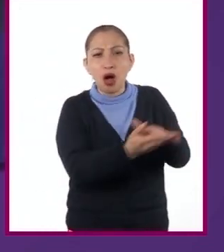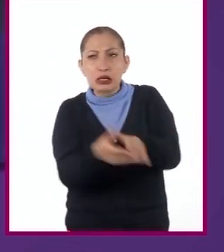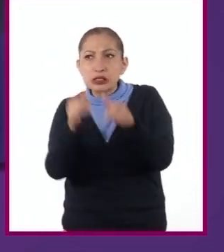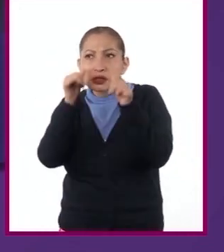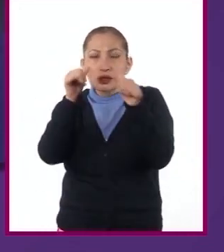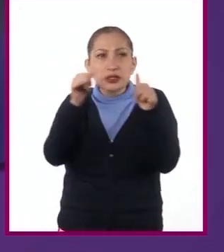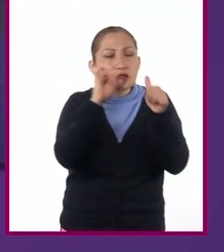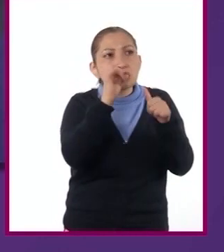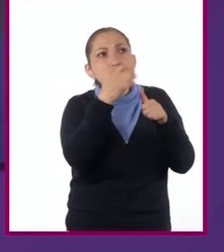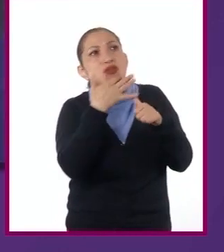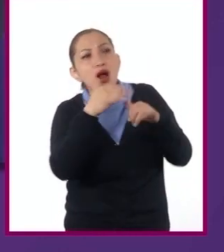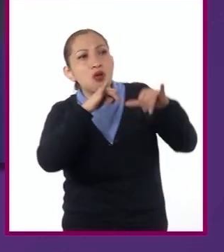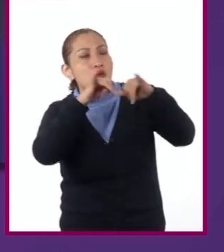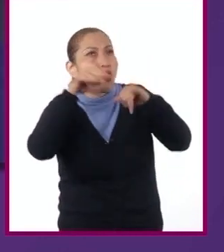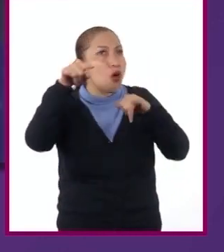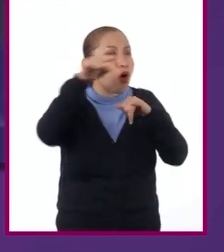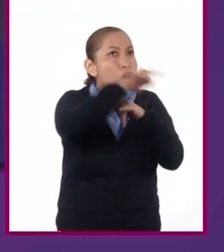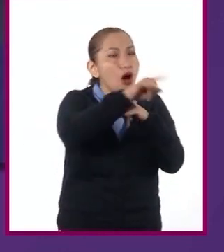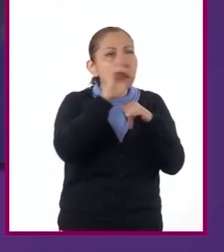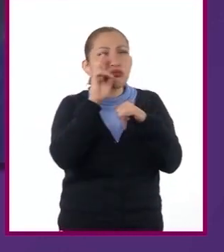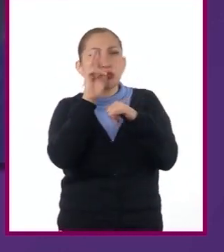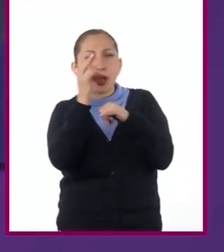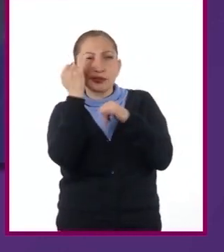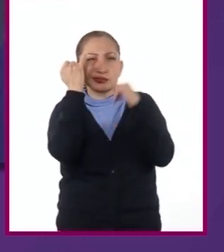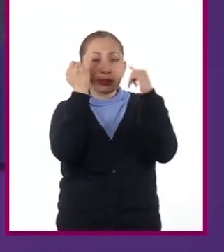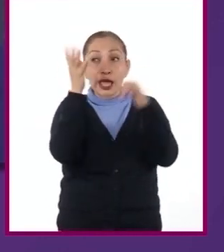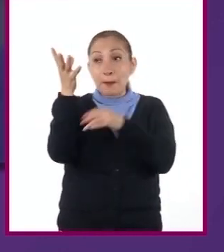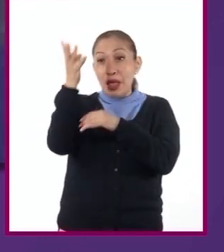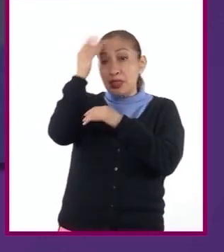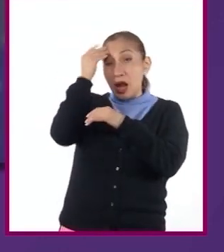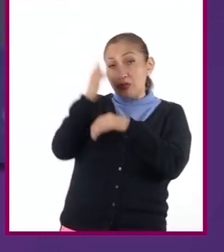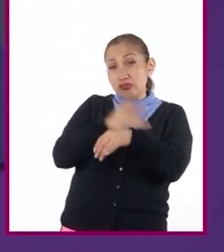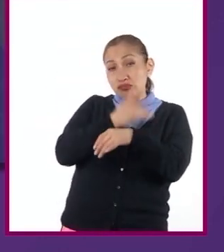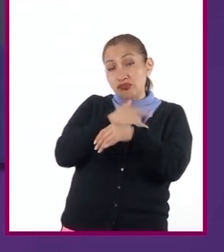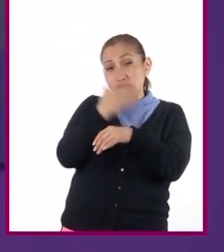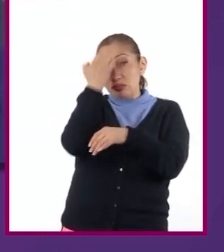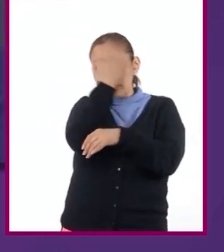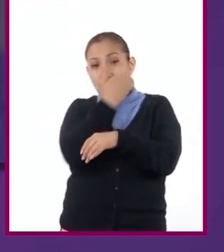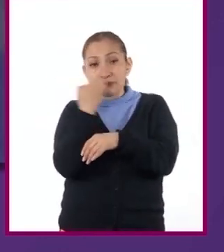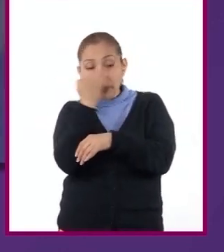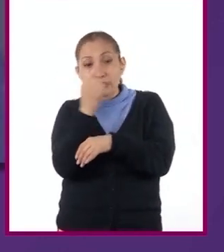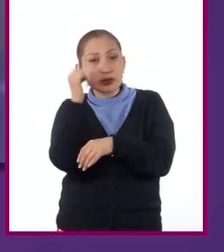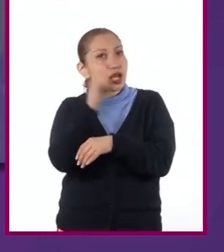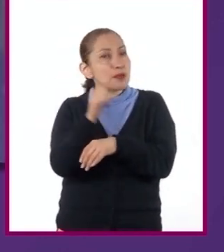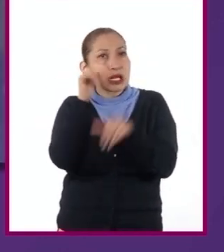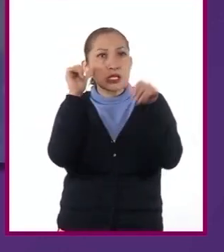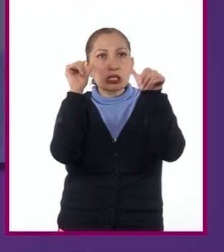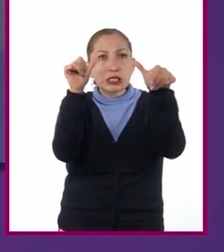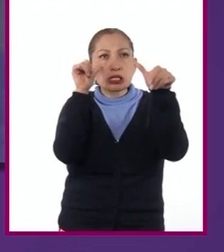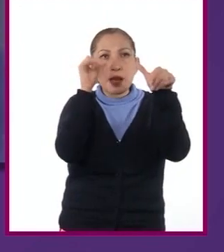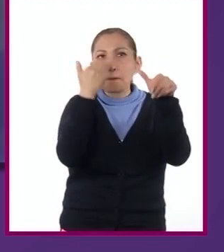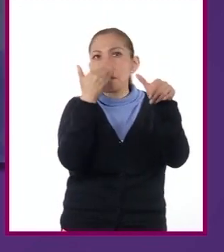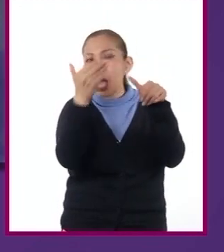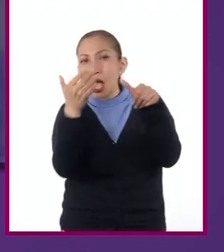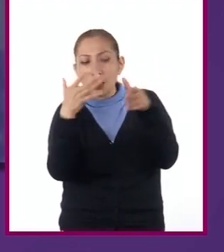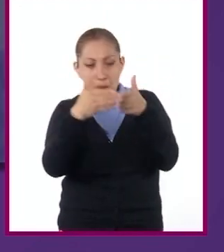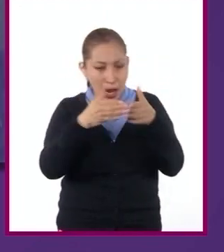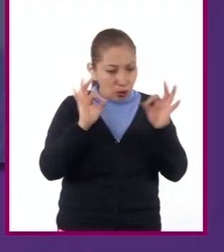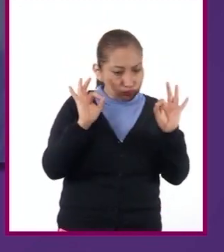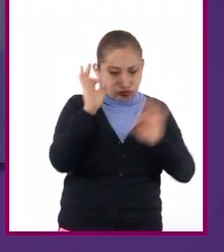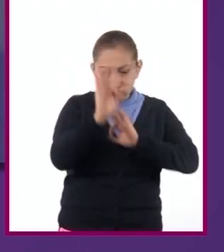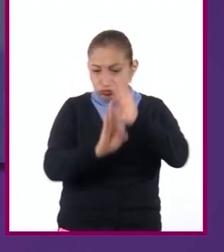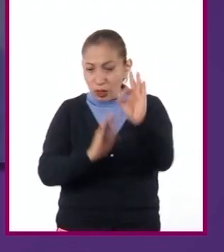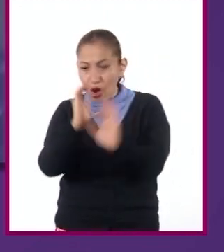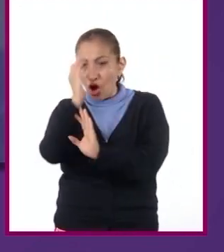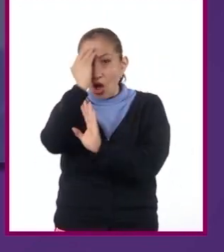atendiendo a señales geográficas y climatológicas que aprendieron a interpretar, estando siempre atentos al buen estado de su barco y